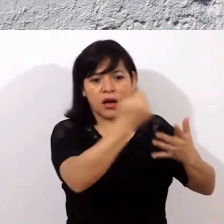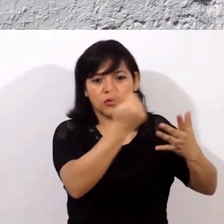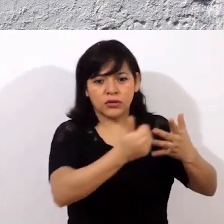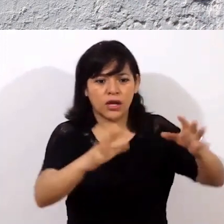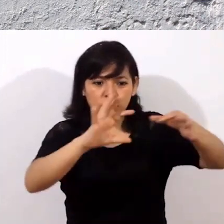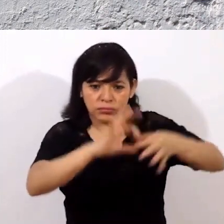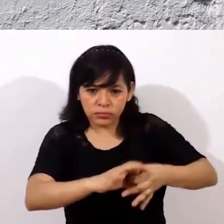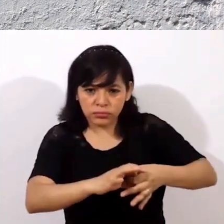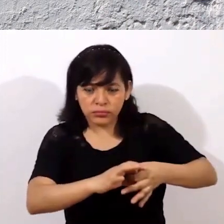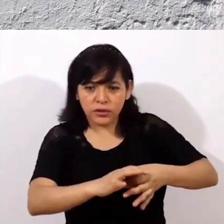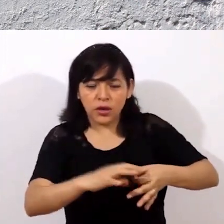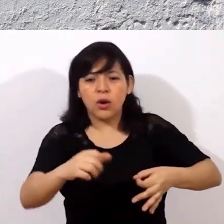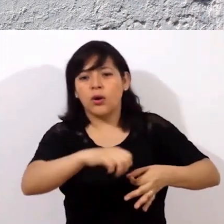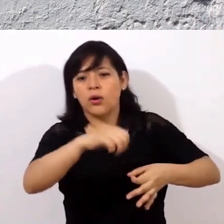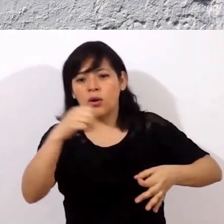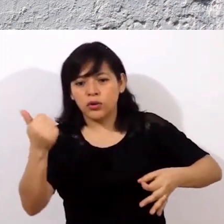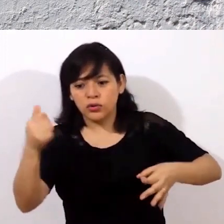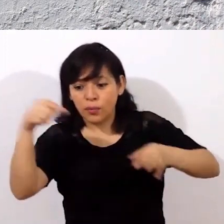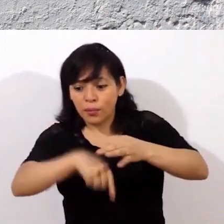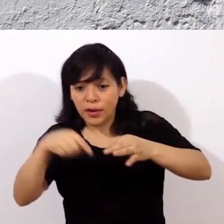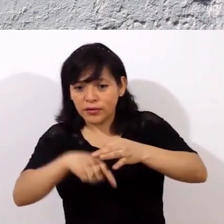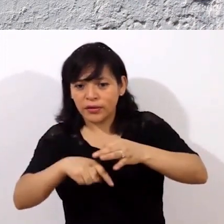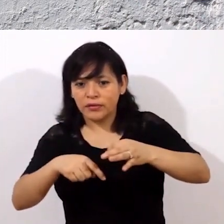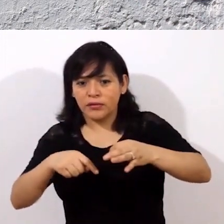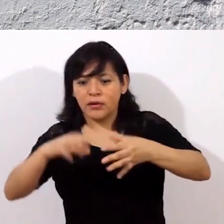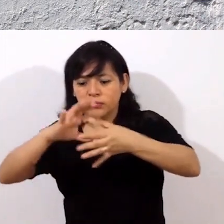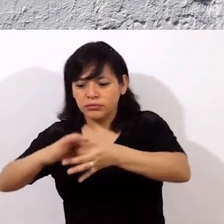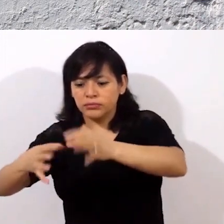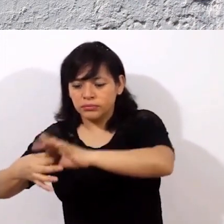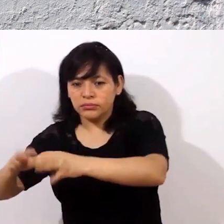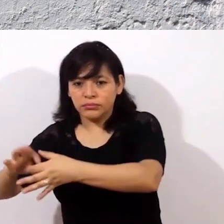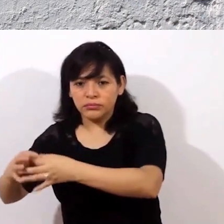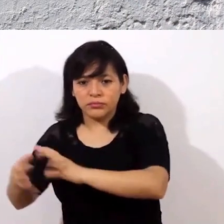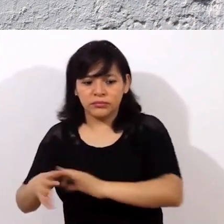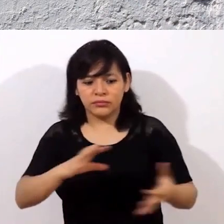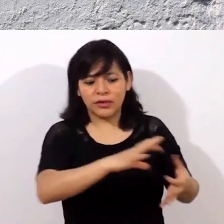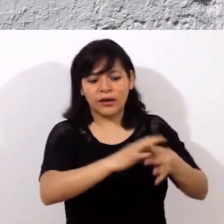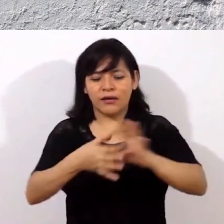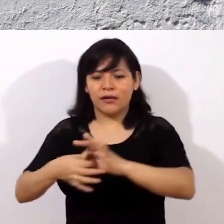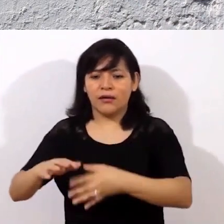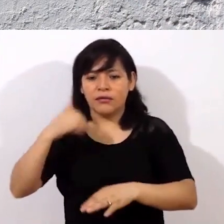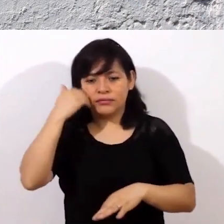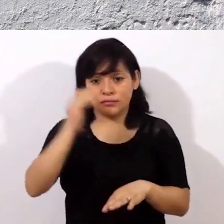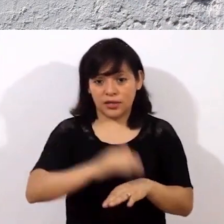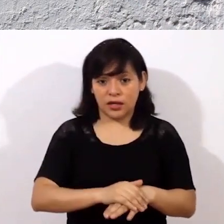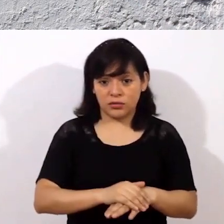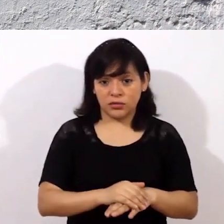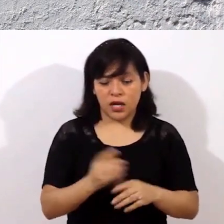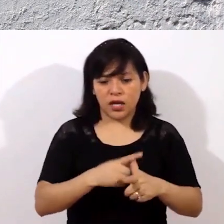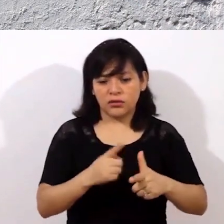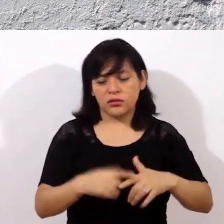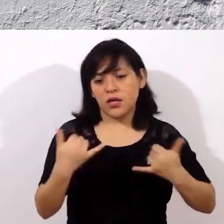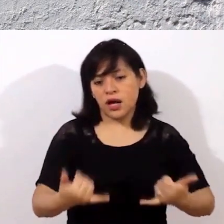casi cualquier sociedad de nuestro tiempo. ¿Qué nación no está desviándose de los caminos del Señor? Y no vamos a